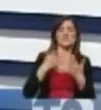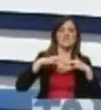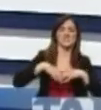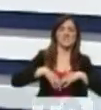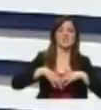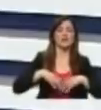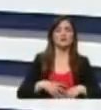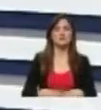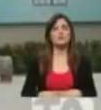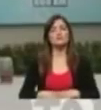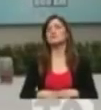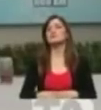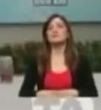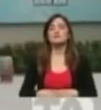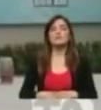publicitaria.